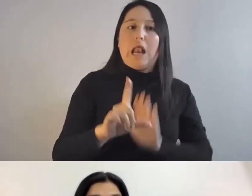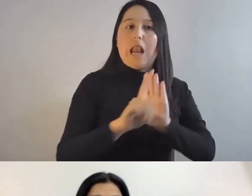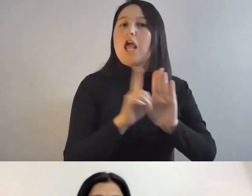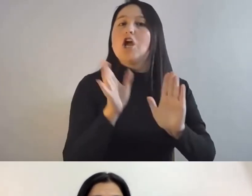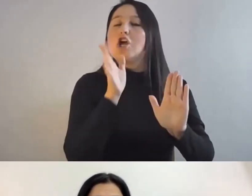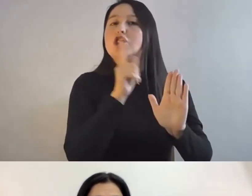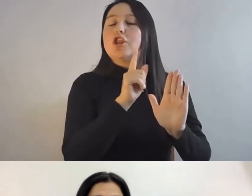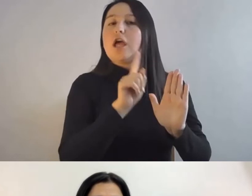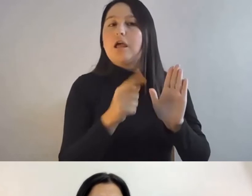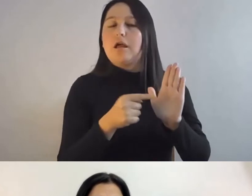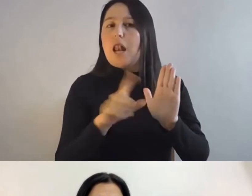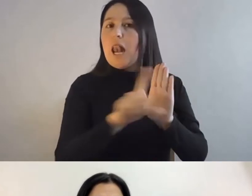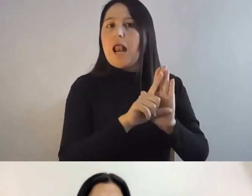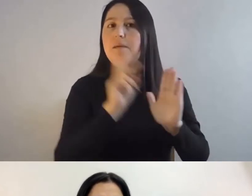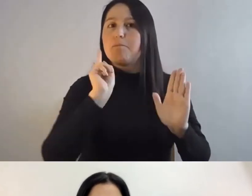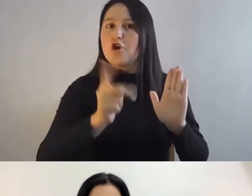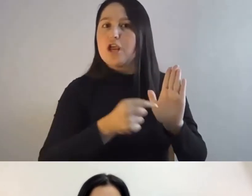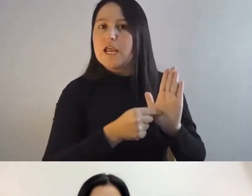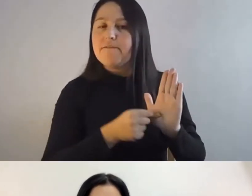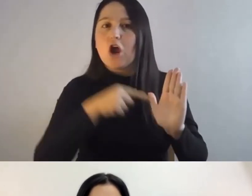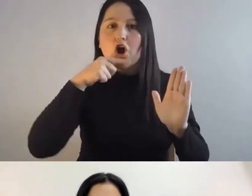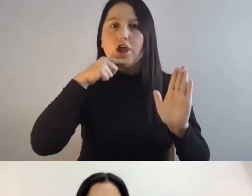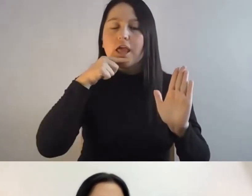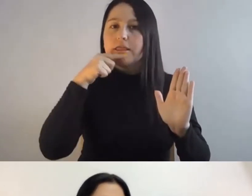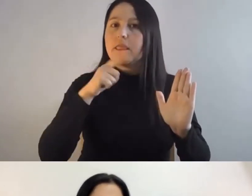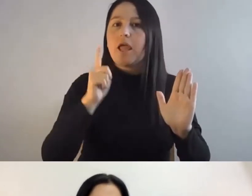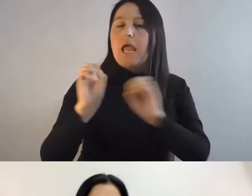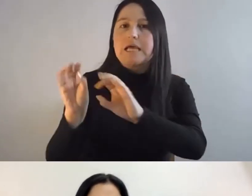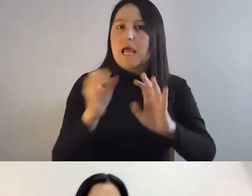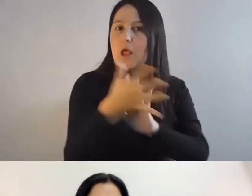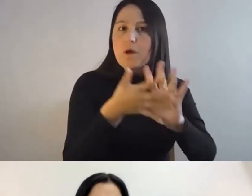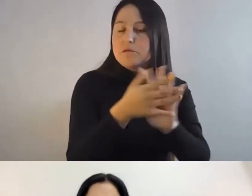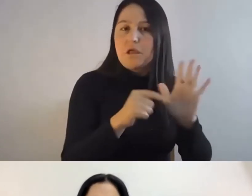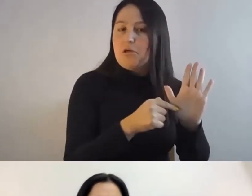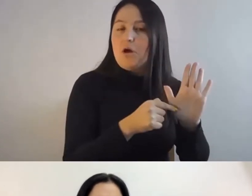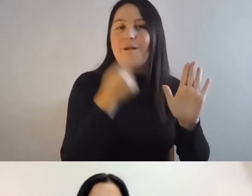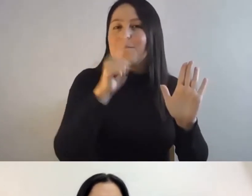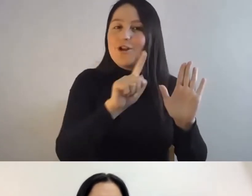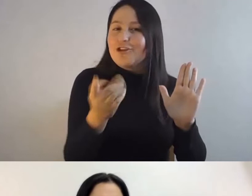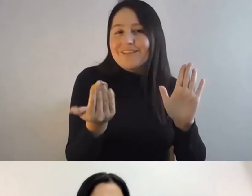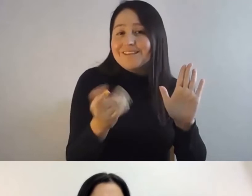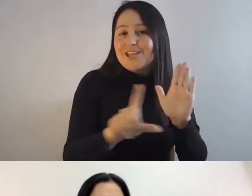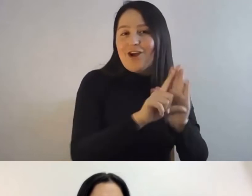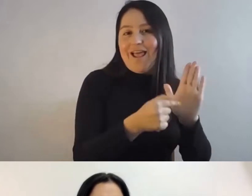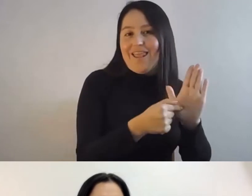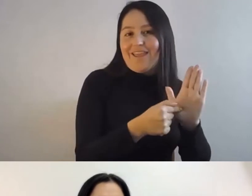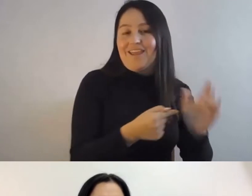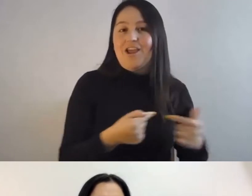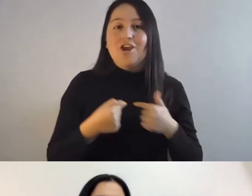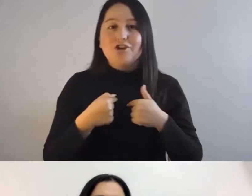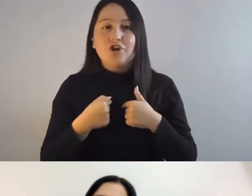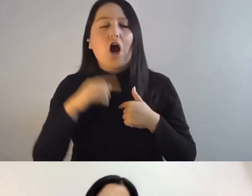que nos prohíba enseñar la lengua de señas. Pero eso no significa que porque yo hablo inglés voy a enseñar inglés, no. O sea, en el caso de la